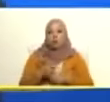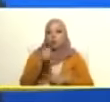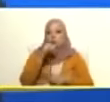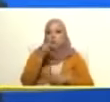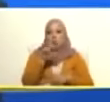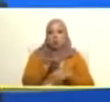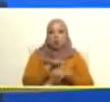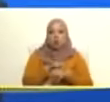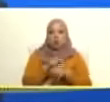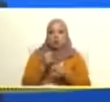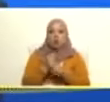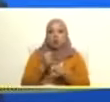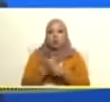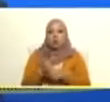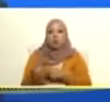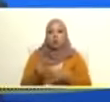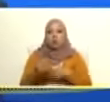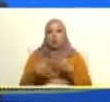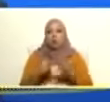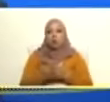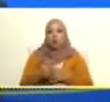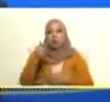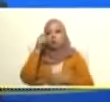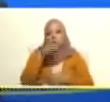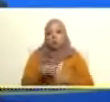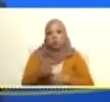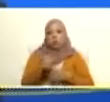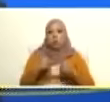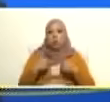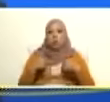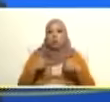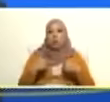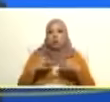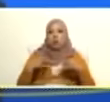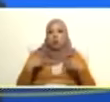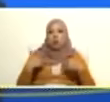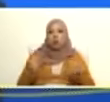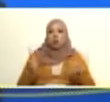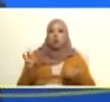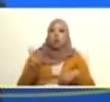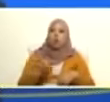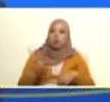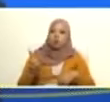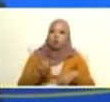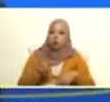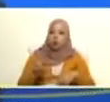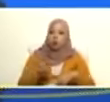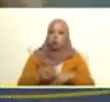doctora Magali, afectan gravemente la salud de los venezolanos.